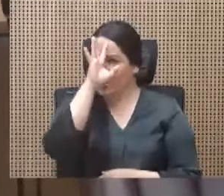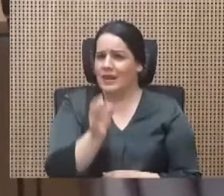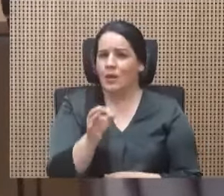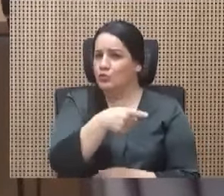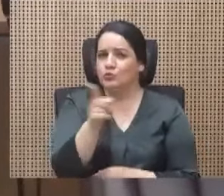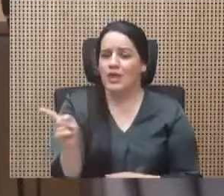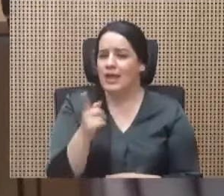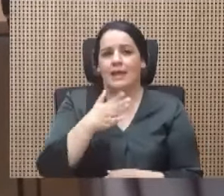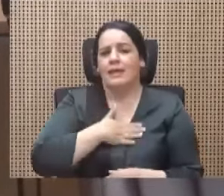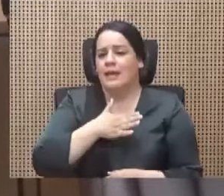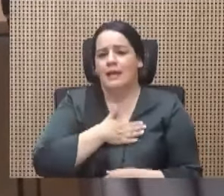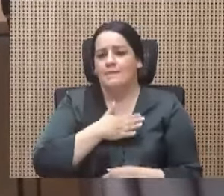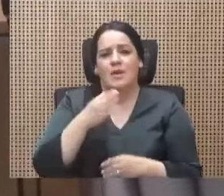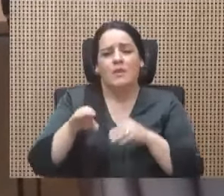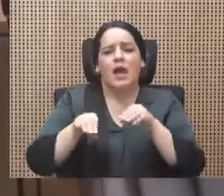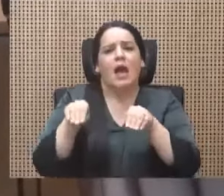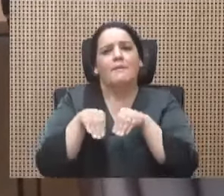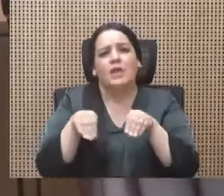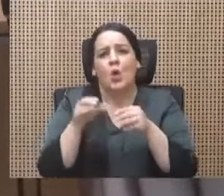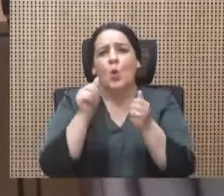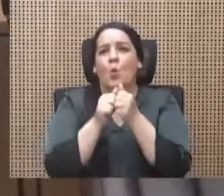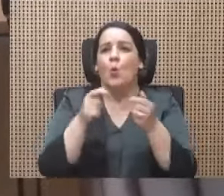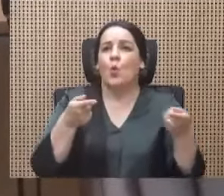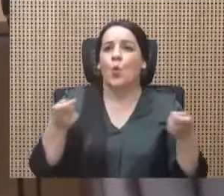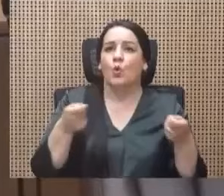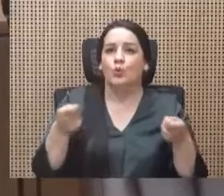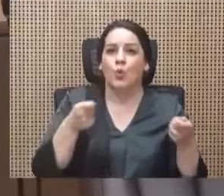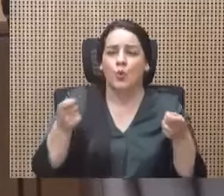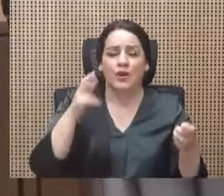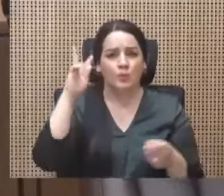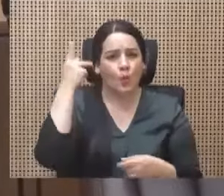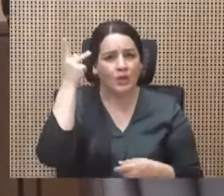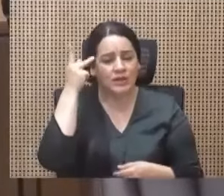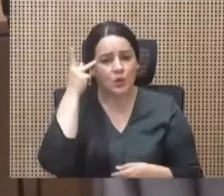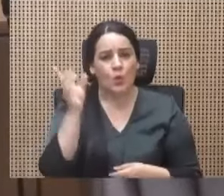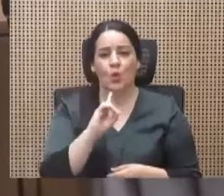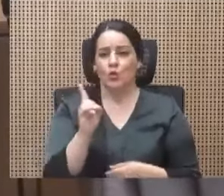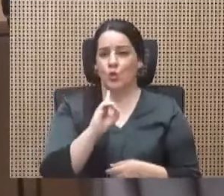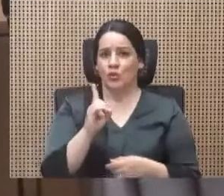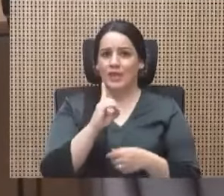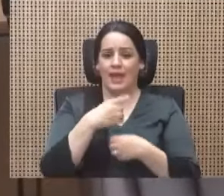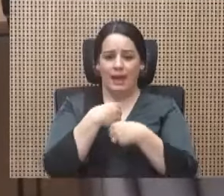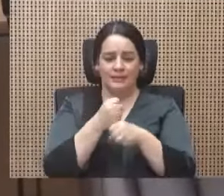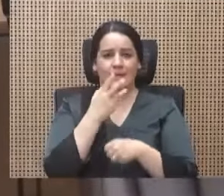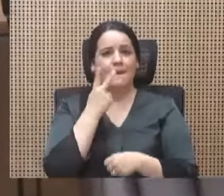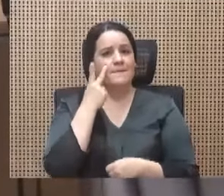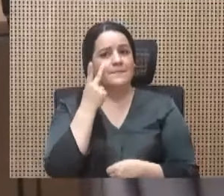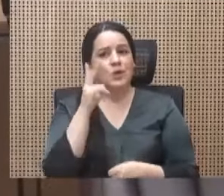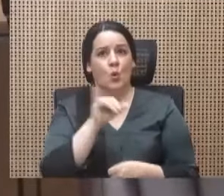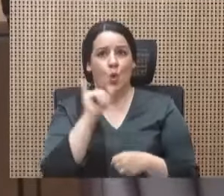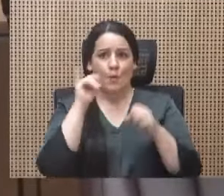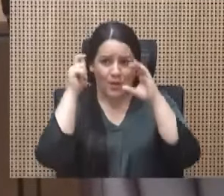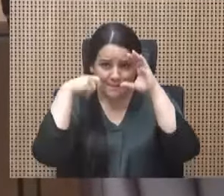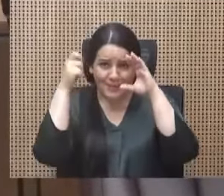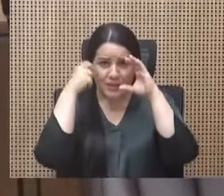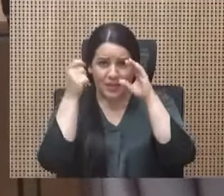que me van a amedrentar con esos controles políticos donde me hacen ver como el de los videitos.